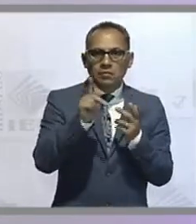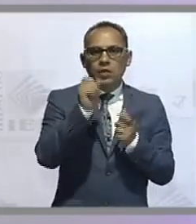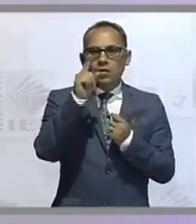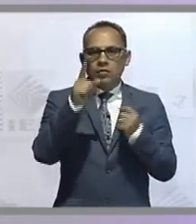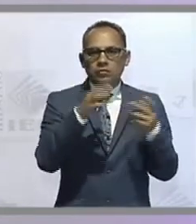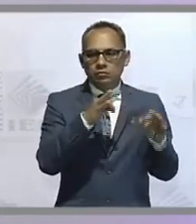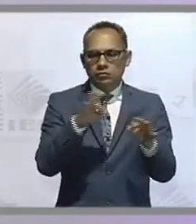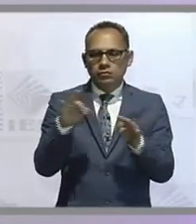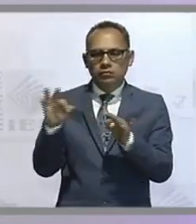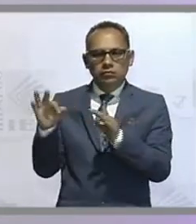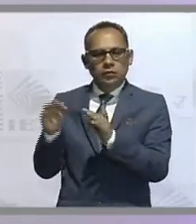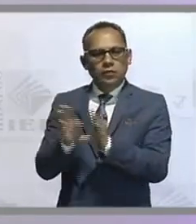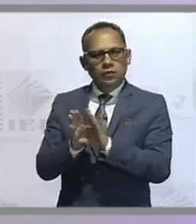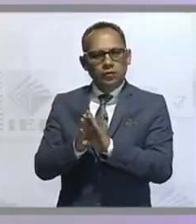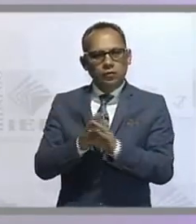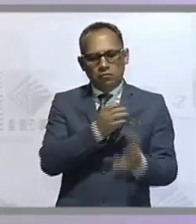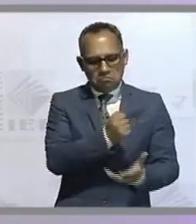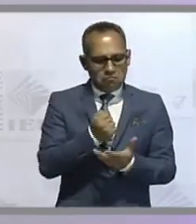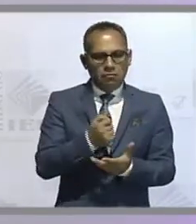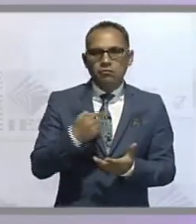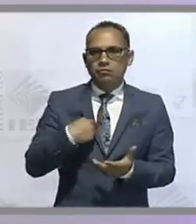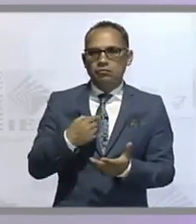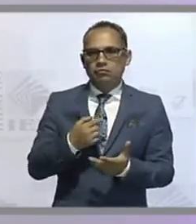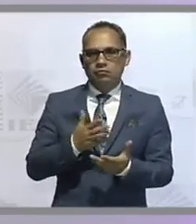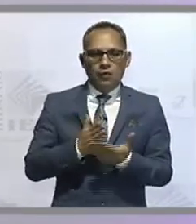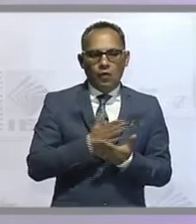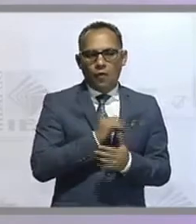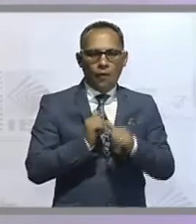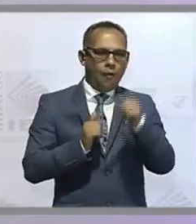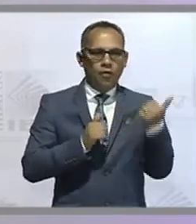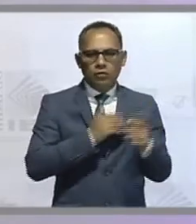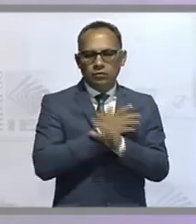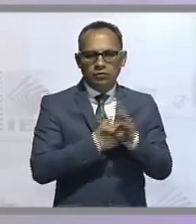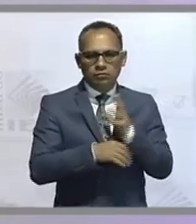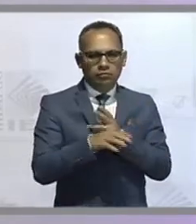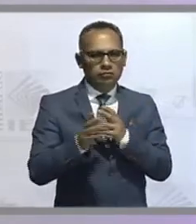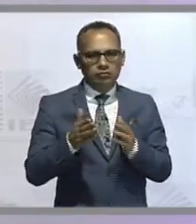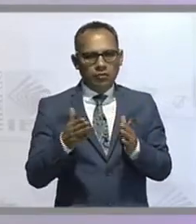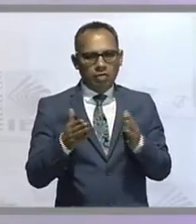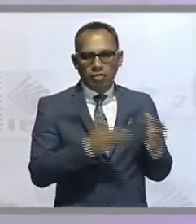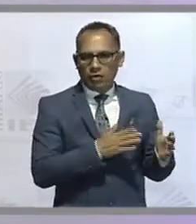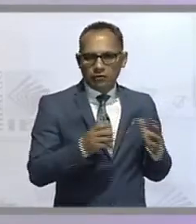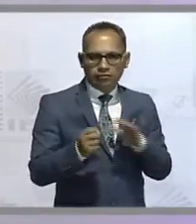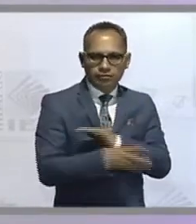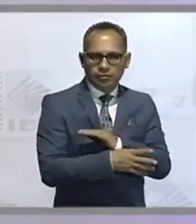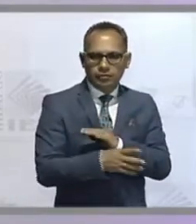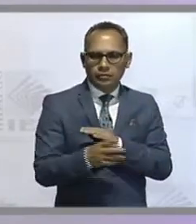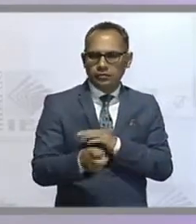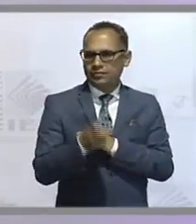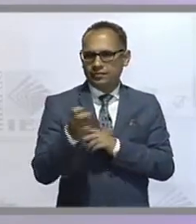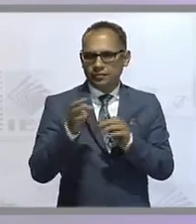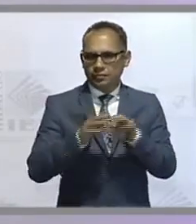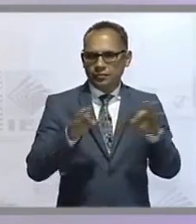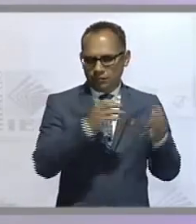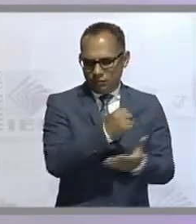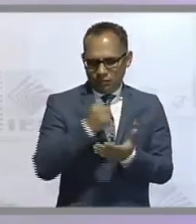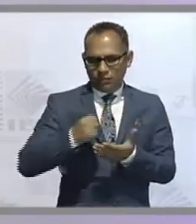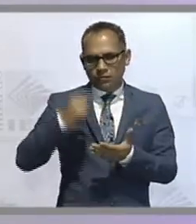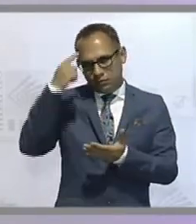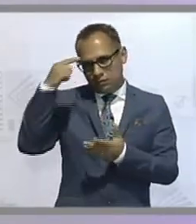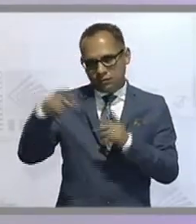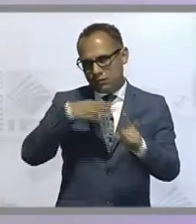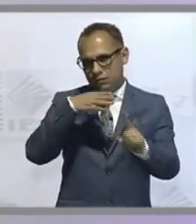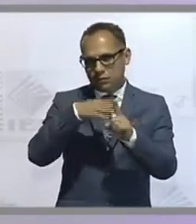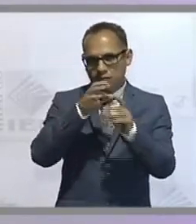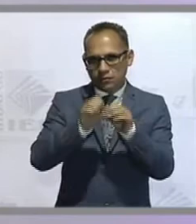hacia otras áreas entonces entonces tenemos que rescatar con más transparencia a todos sus recursos y destinarlos realmente a todas